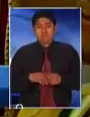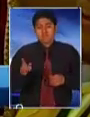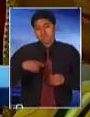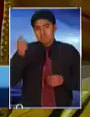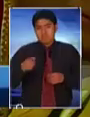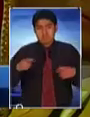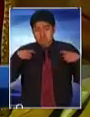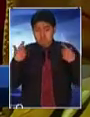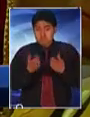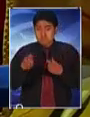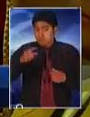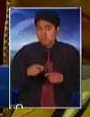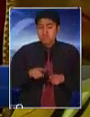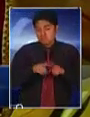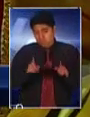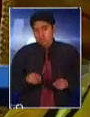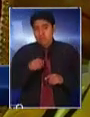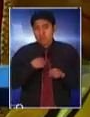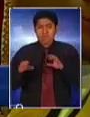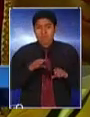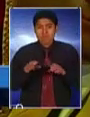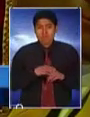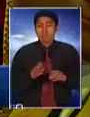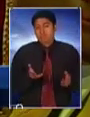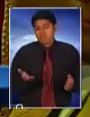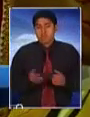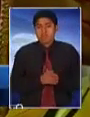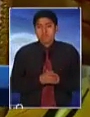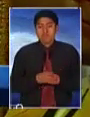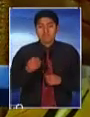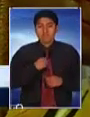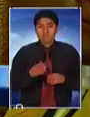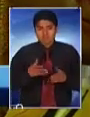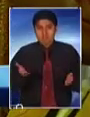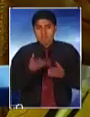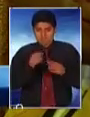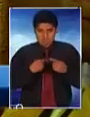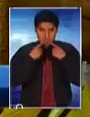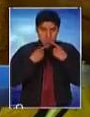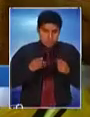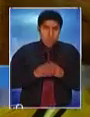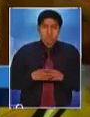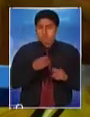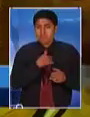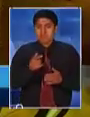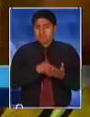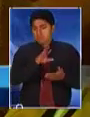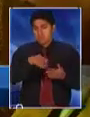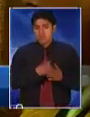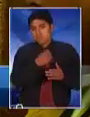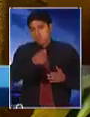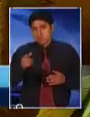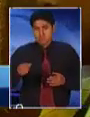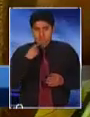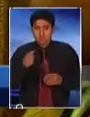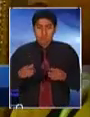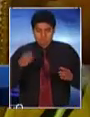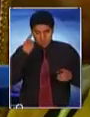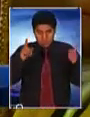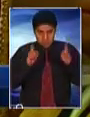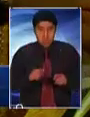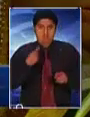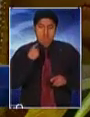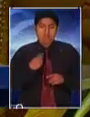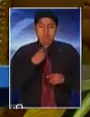otros parlamentarios, pero voy a hacer, obviamente, de bisagra para manifestarles y comunicarles a todos ellos de estos